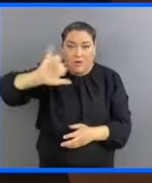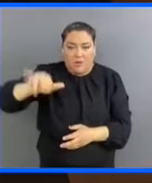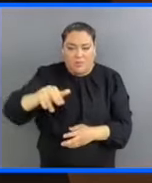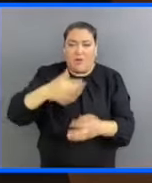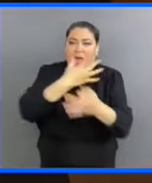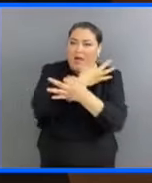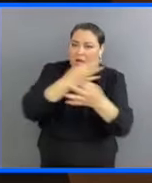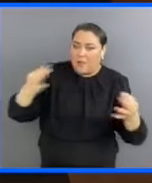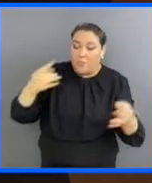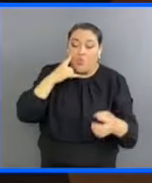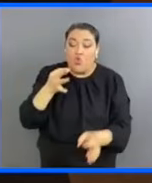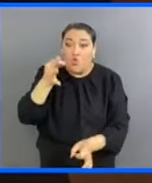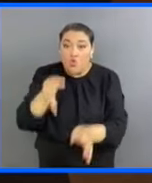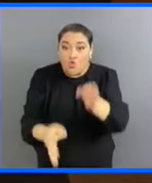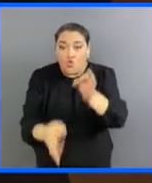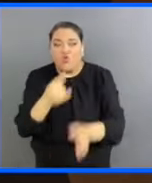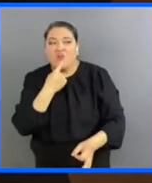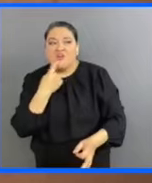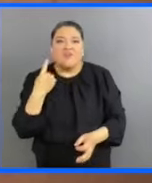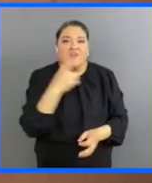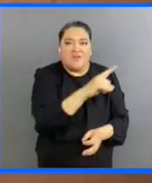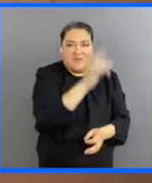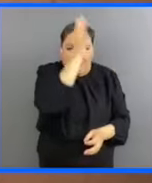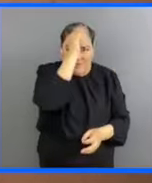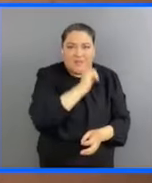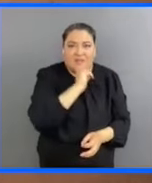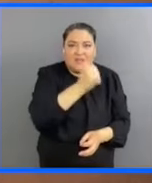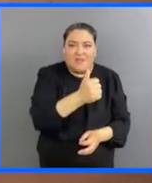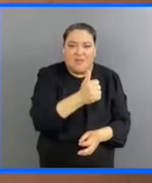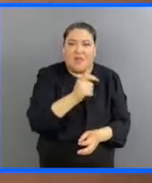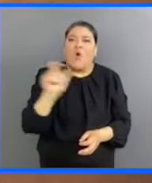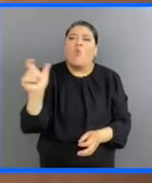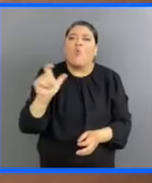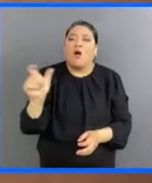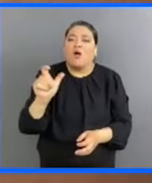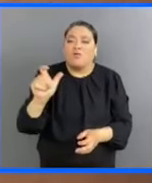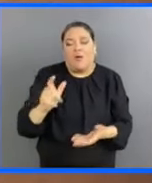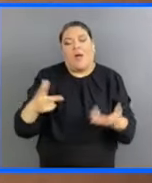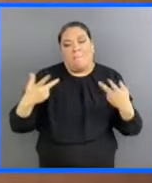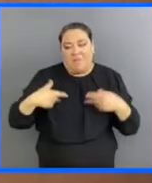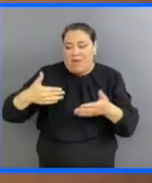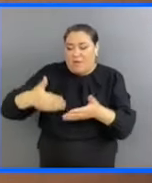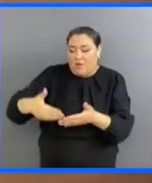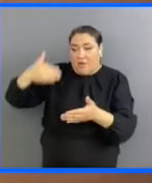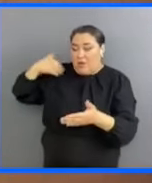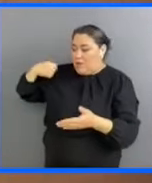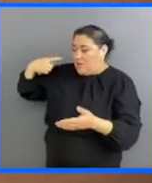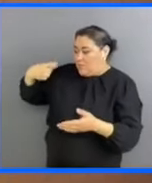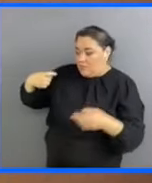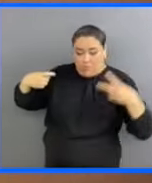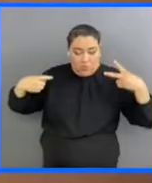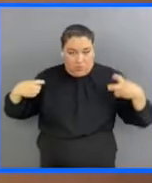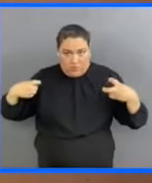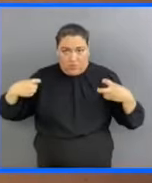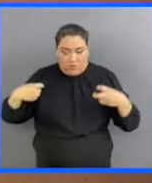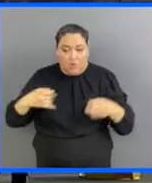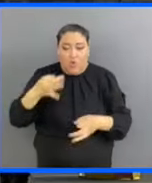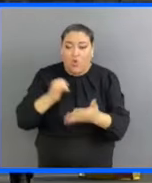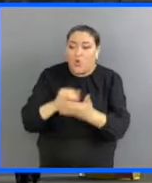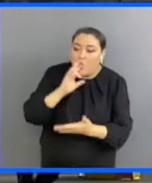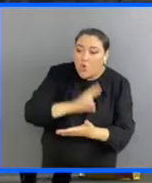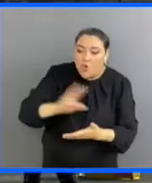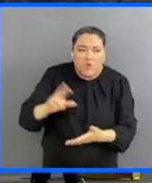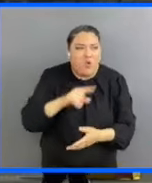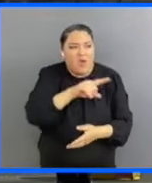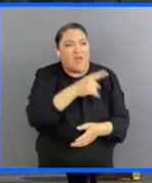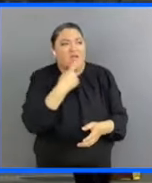de reclamación no procede contra votaciones de asuntos resueltos por las extintas salas de la Corte.